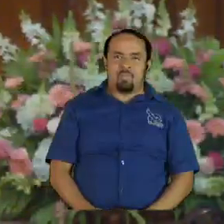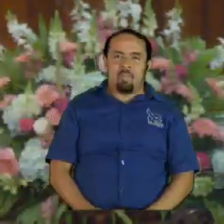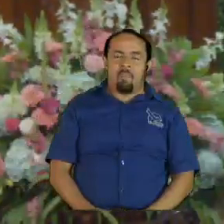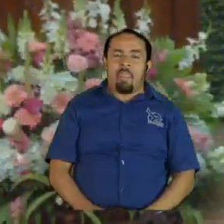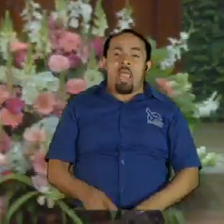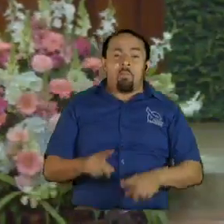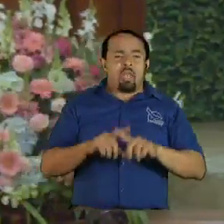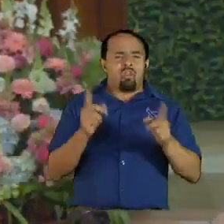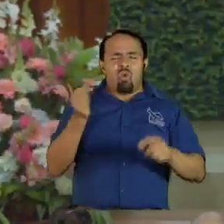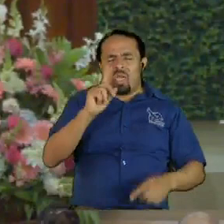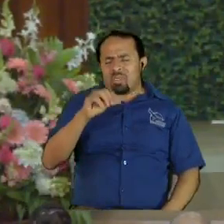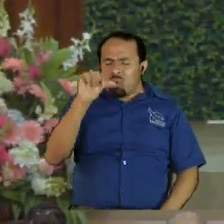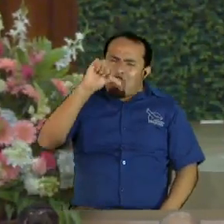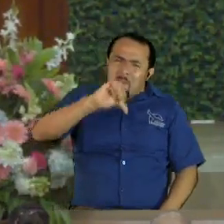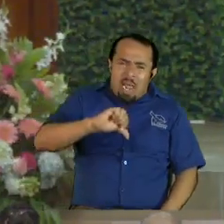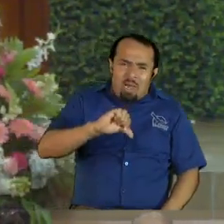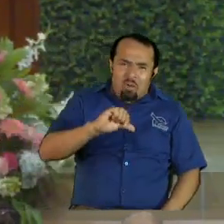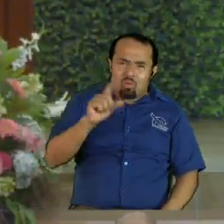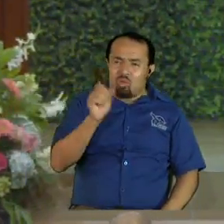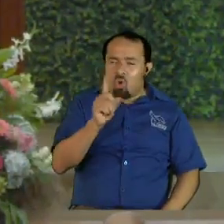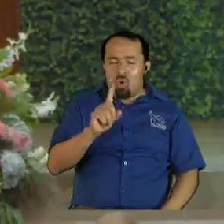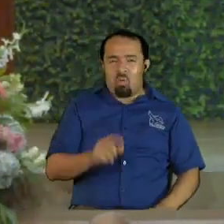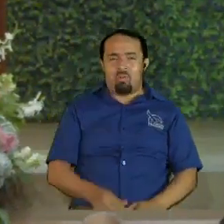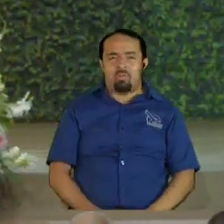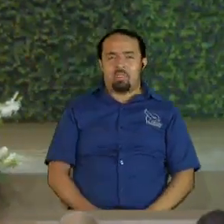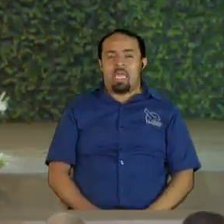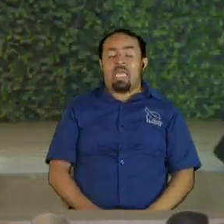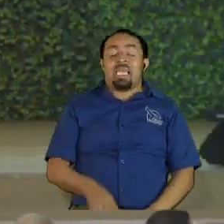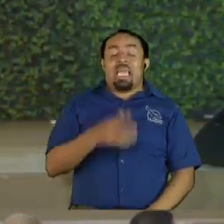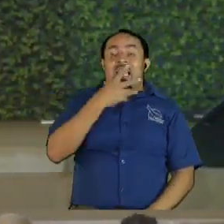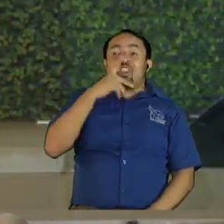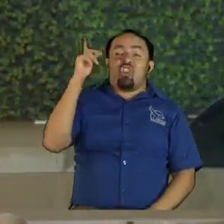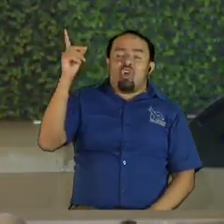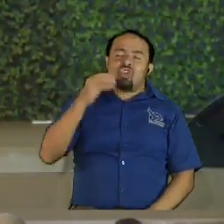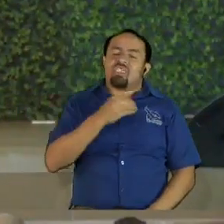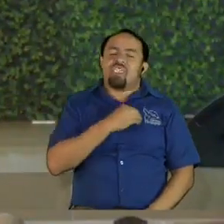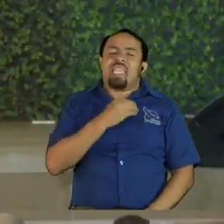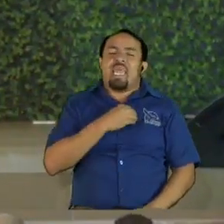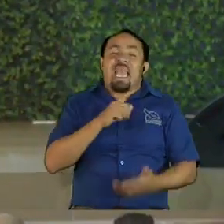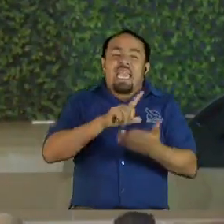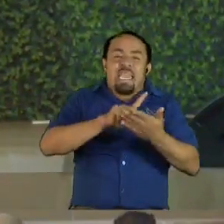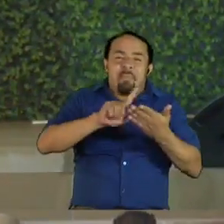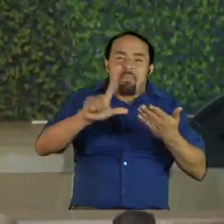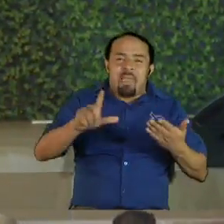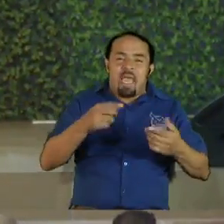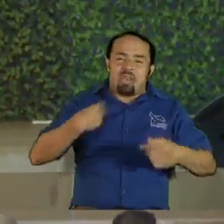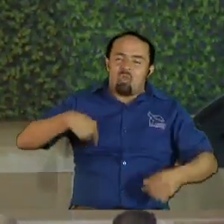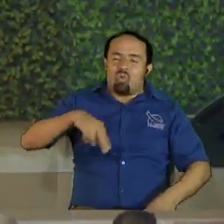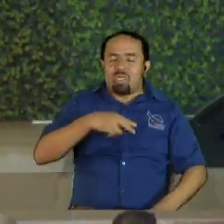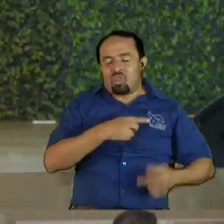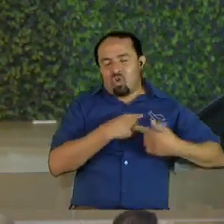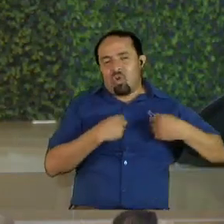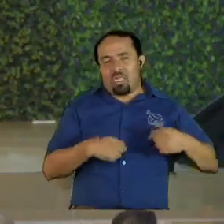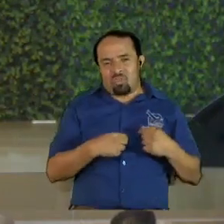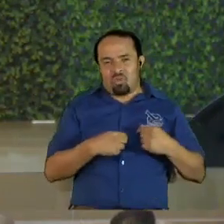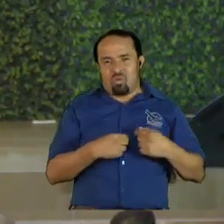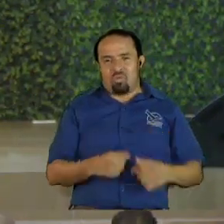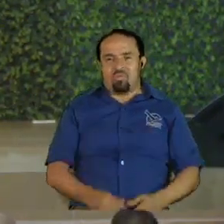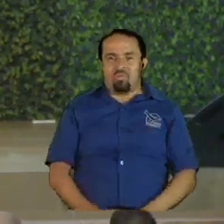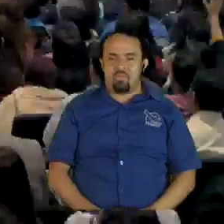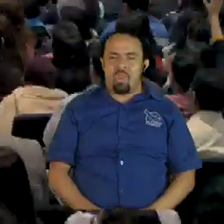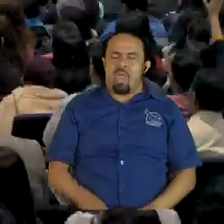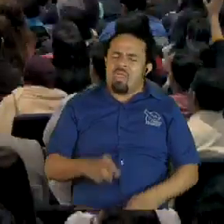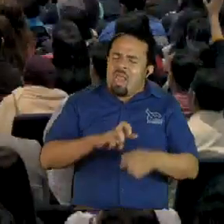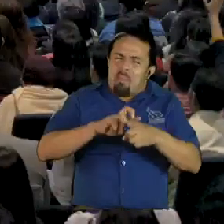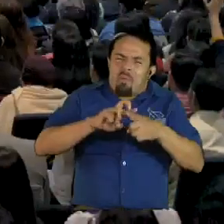Pero no es por maldad, sino que Dios quiere purificarnos por amor, porque nos ama. Y entonces, no,